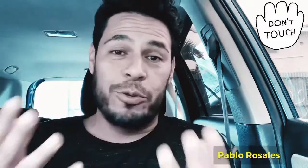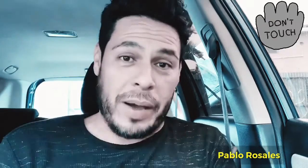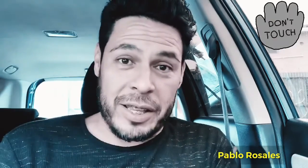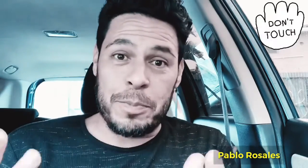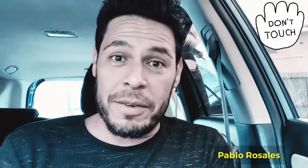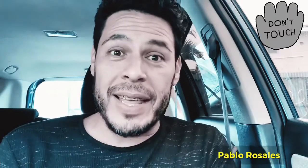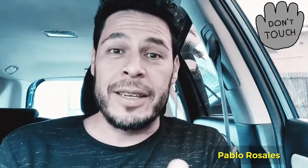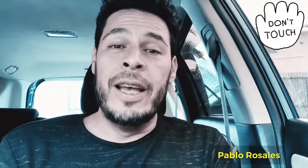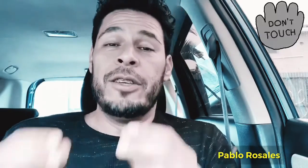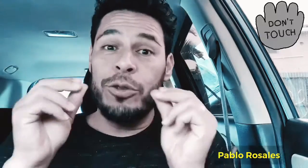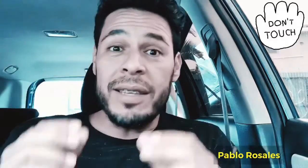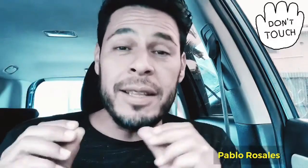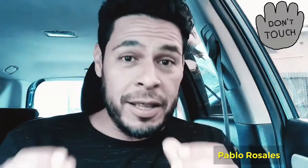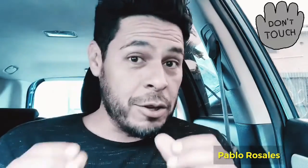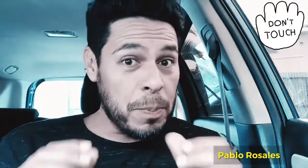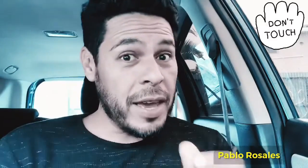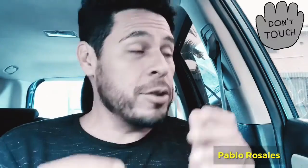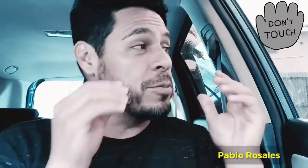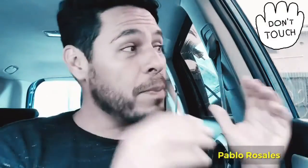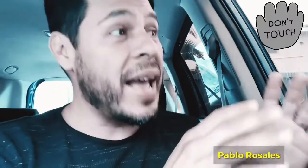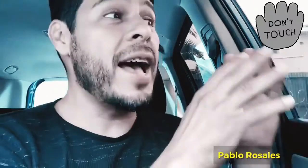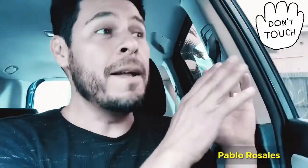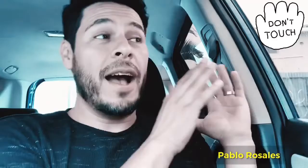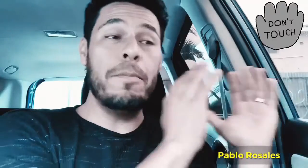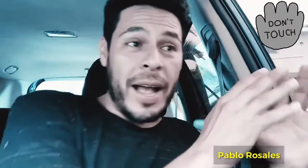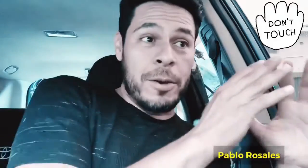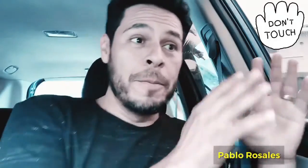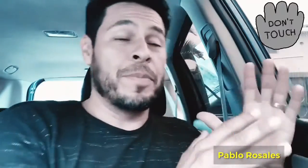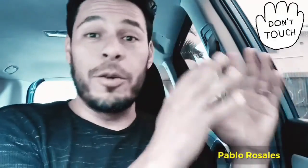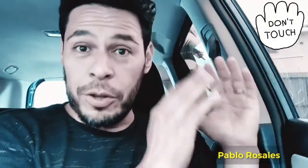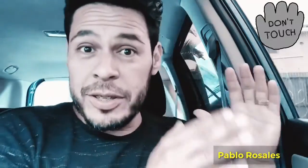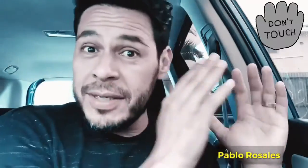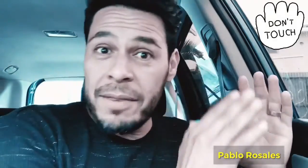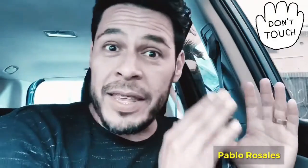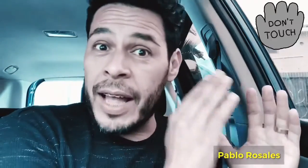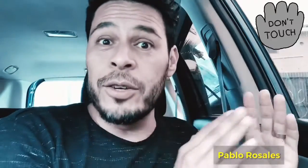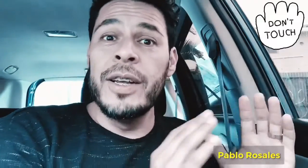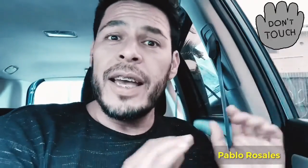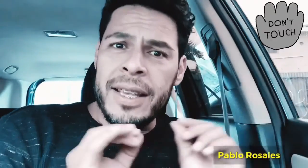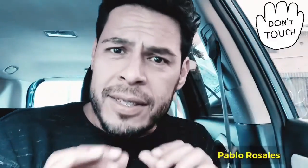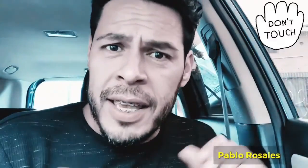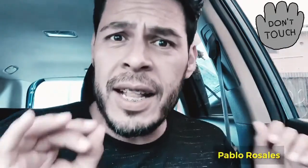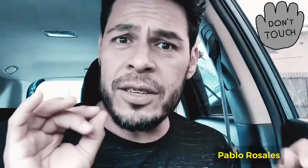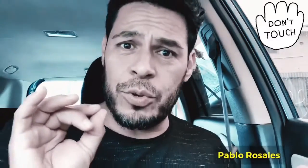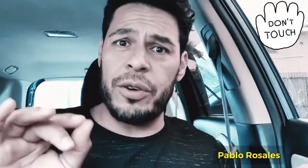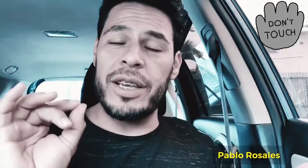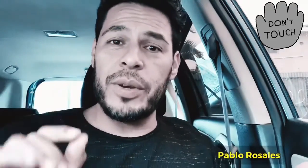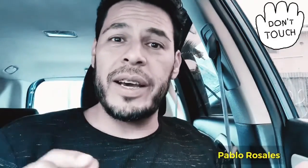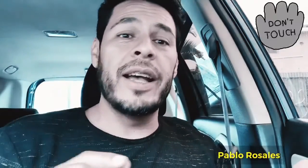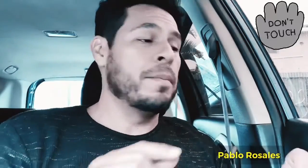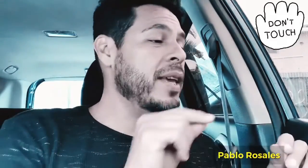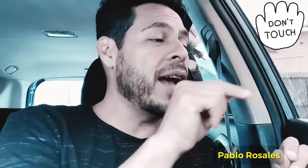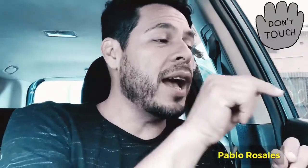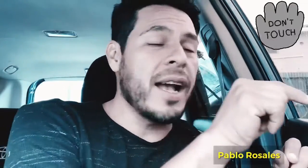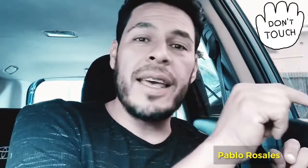son sus partes privadas. Si usted tiene niños pequeños, vaya al baño y cuando los esté bañando, enséñele a su hijo y a su